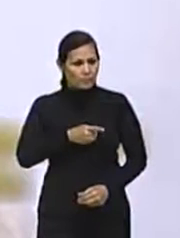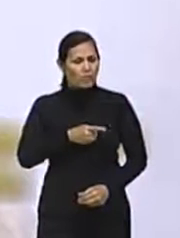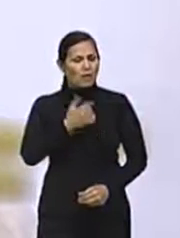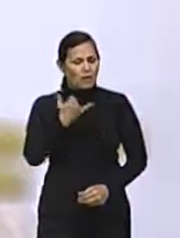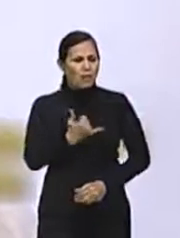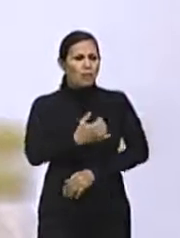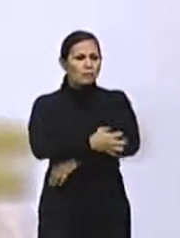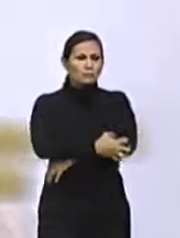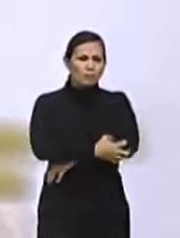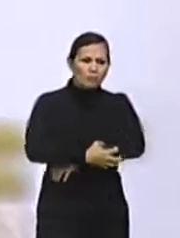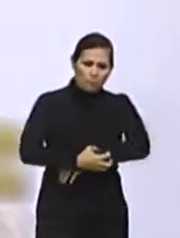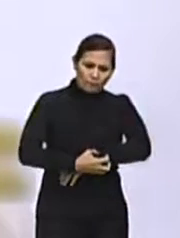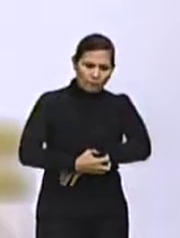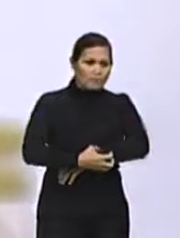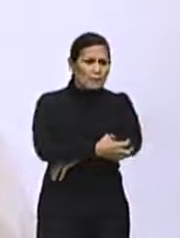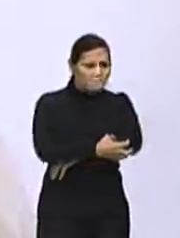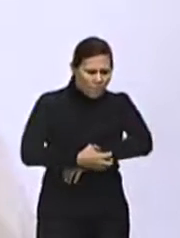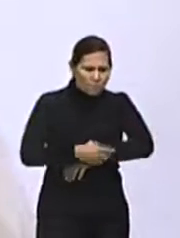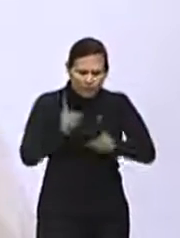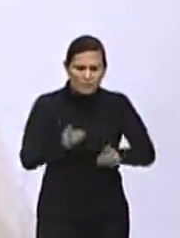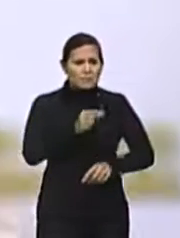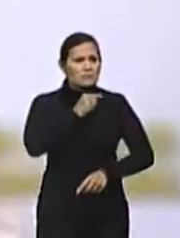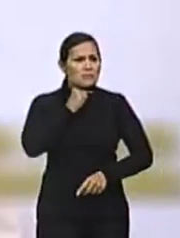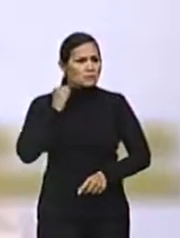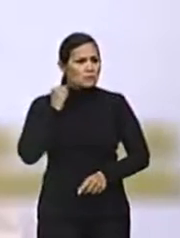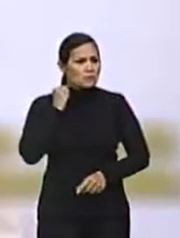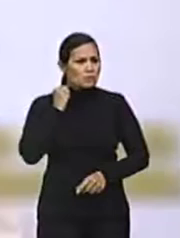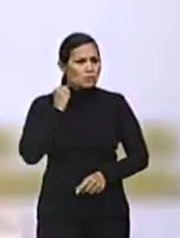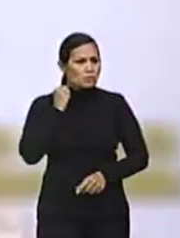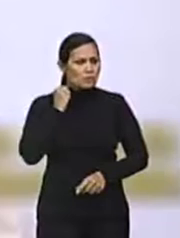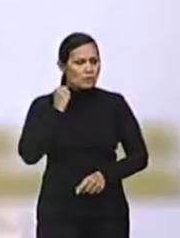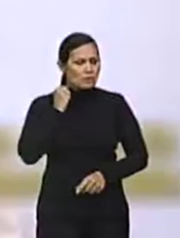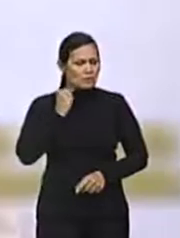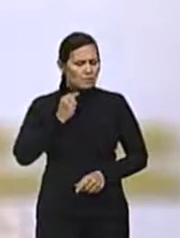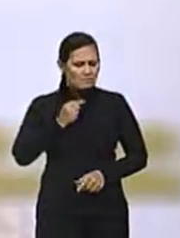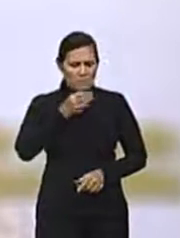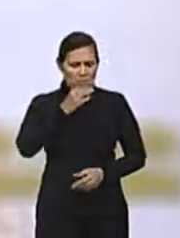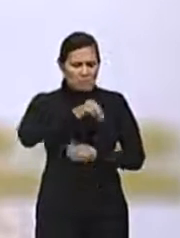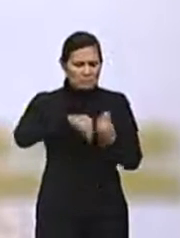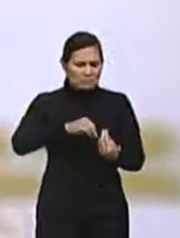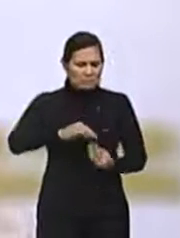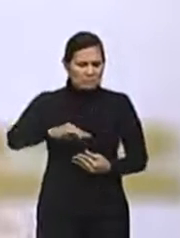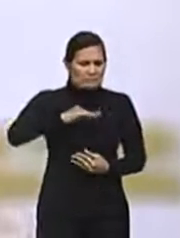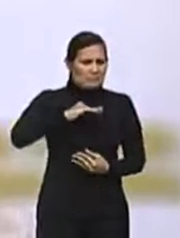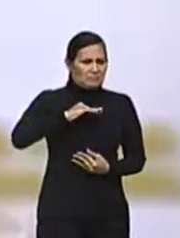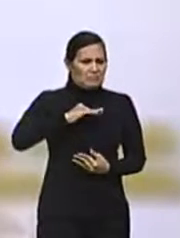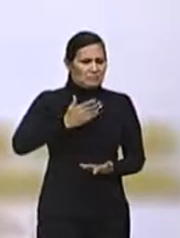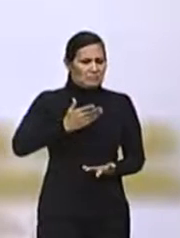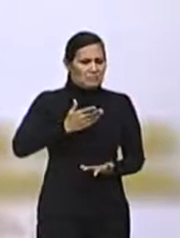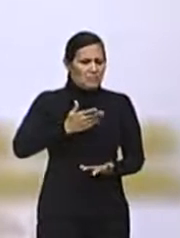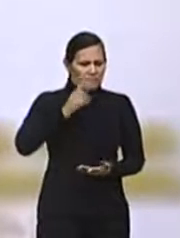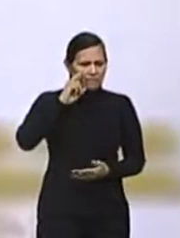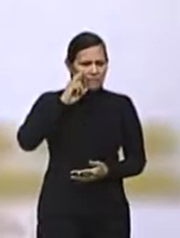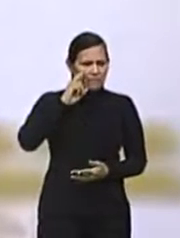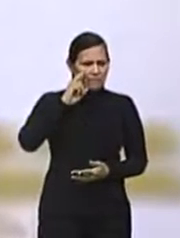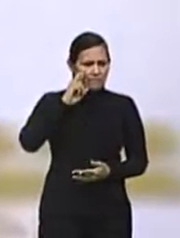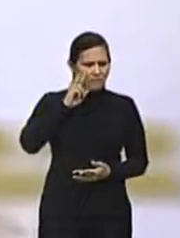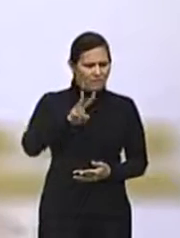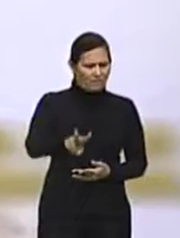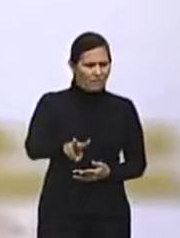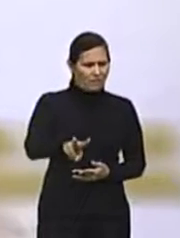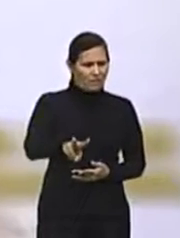pobreza a los sacerdotes. En nuestro pueblo le ofende mucho el corazón cuando ve